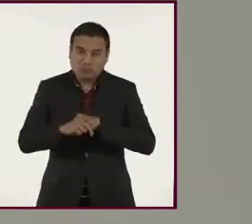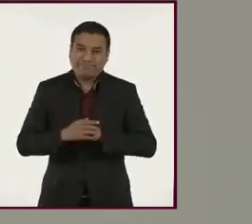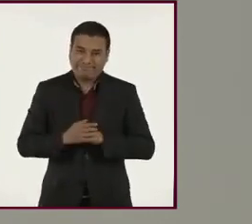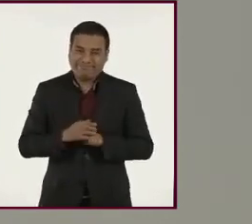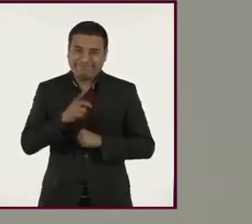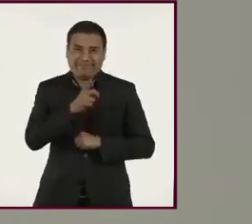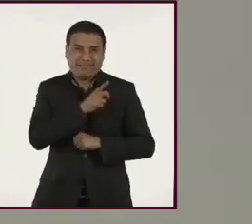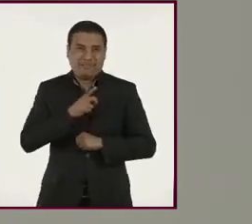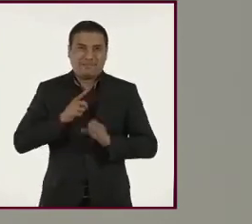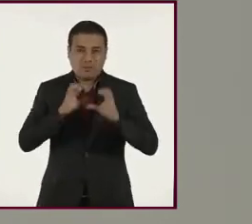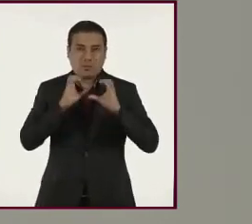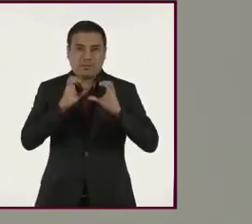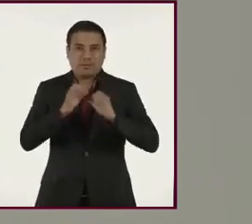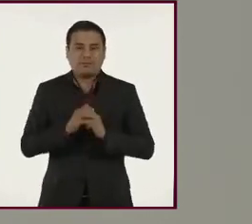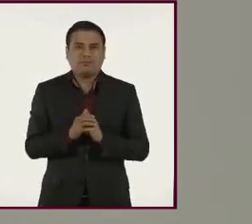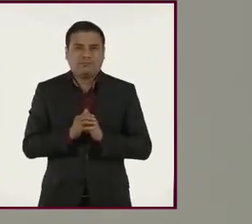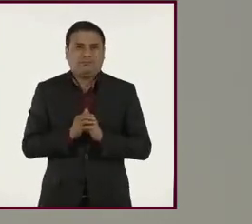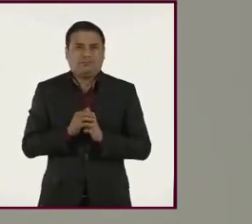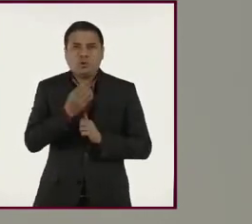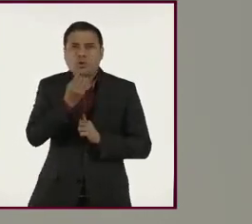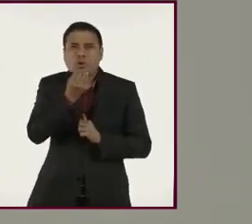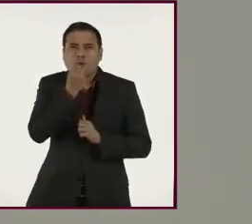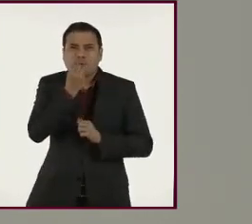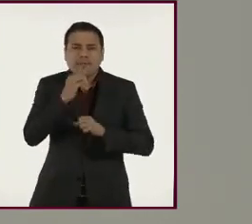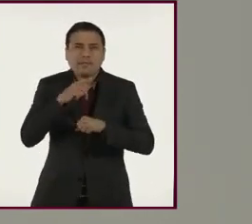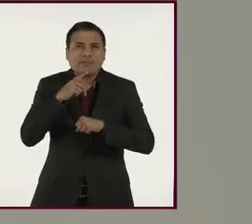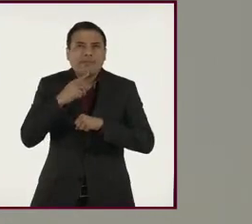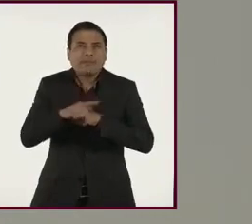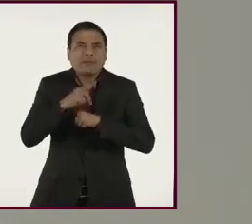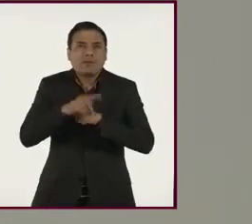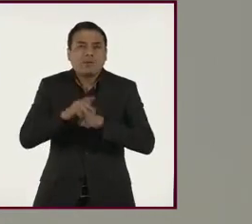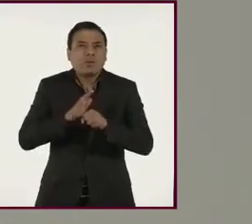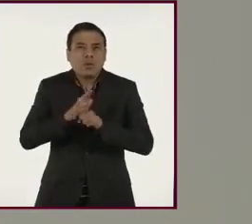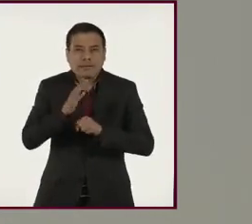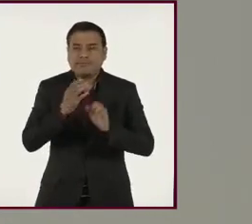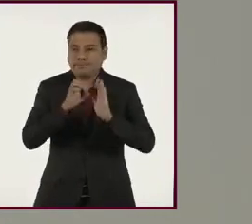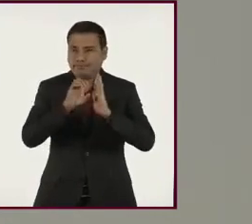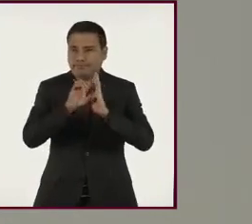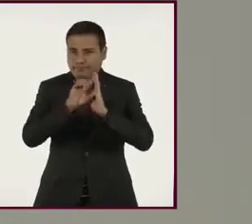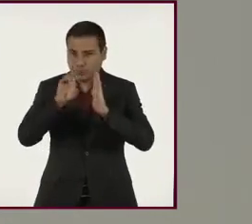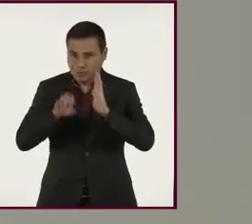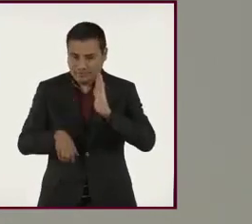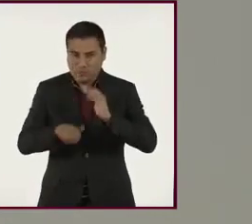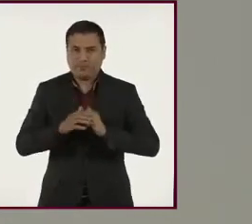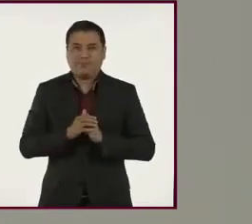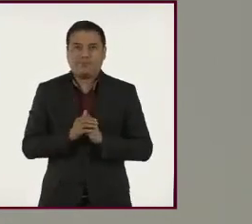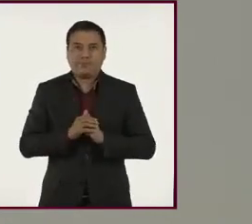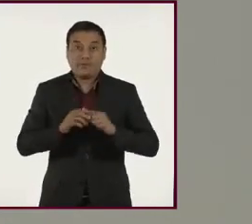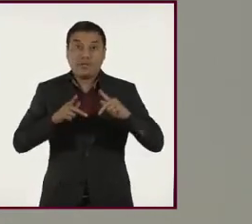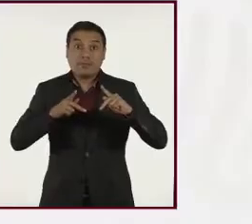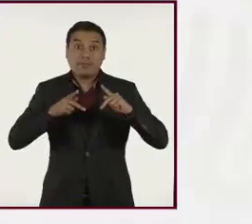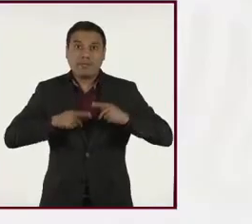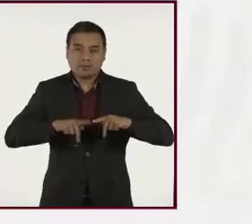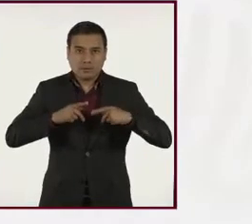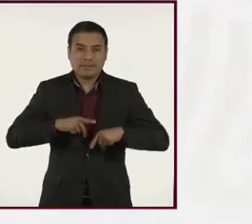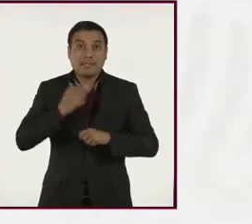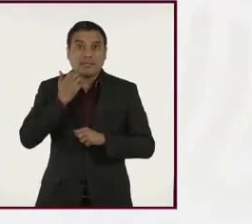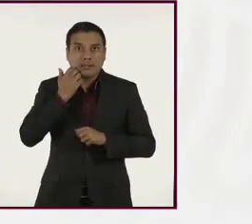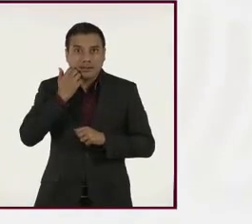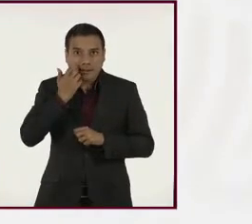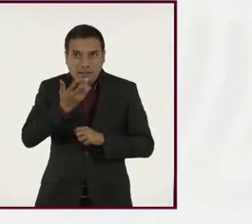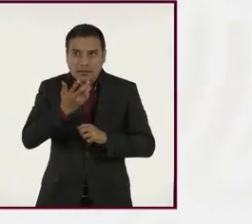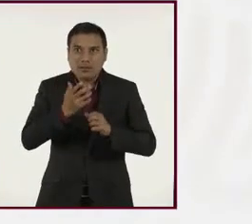Dentro de estas conductas alimentarias de riesgo normativas podemos encontrar principalmente la preocupación para subir de peso, el